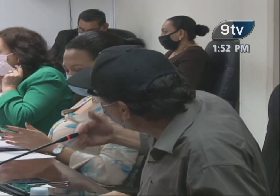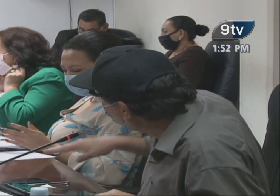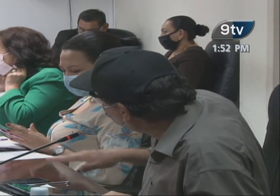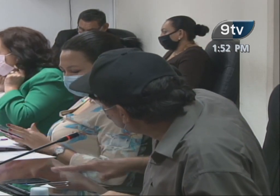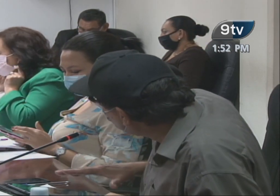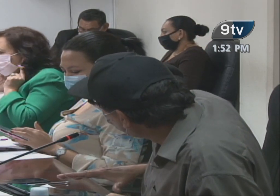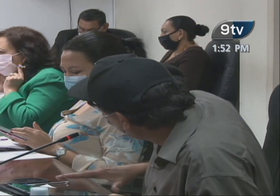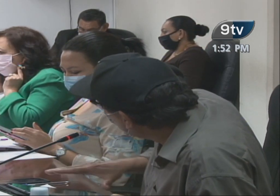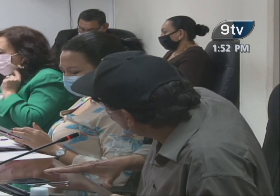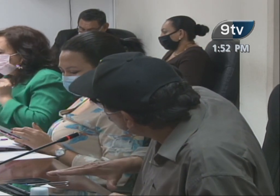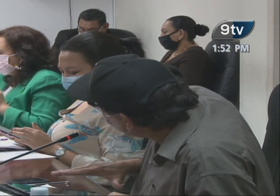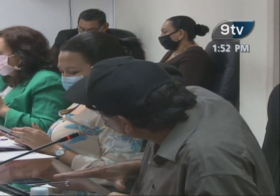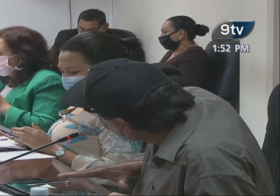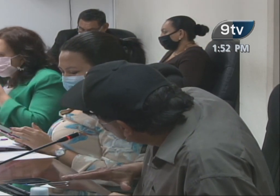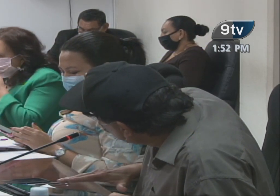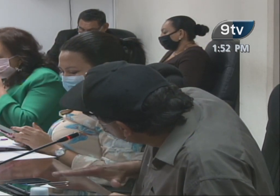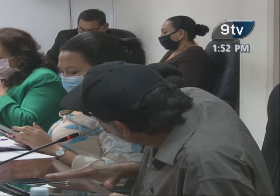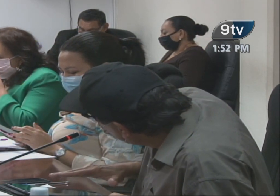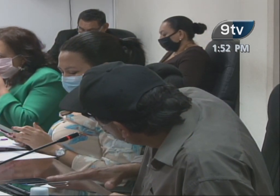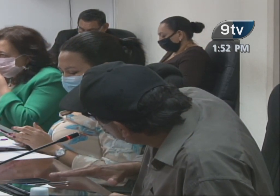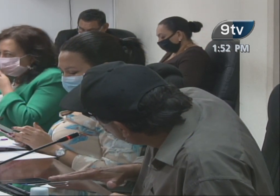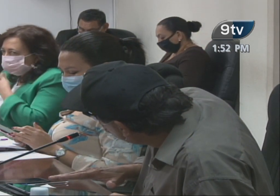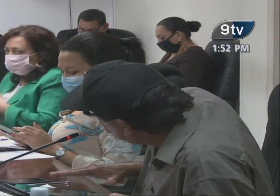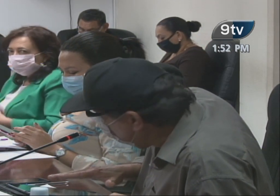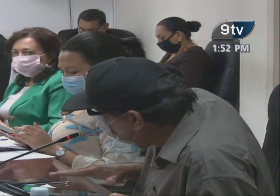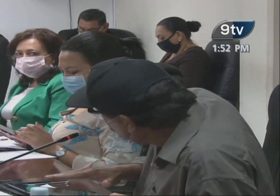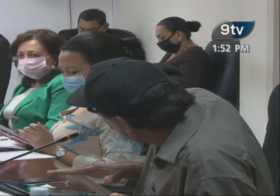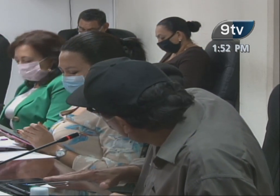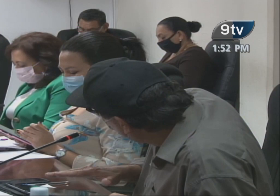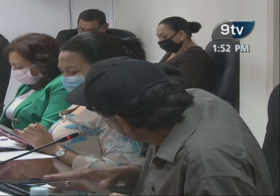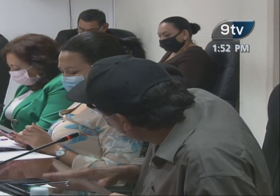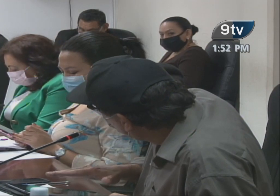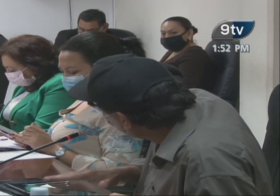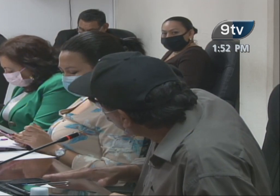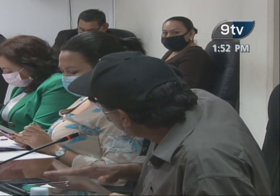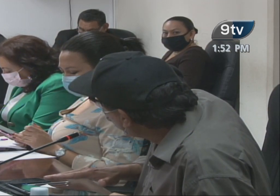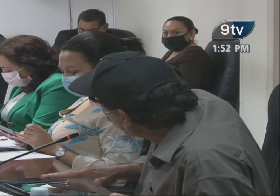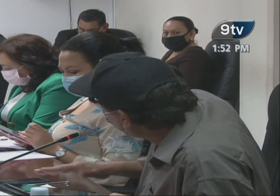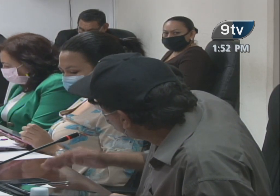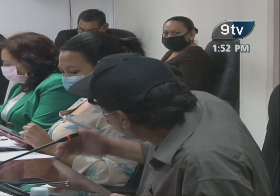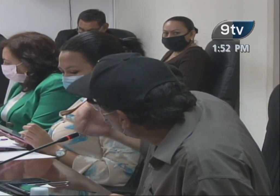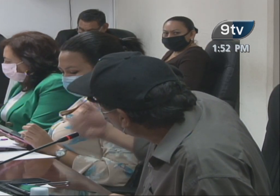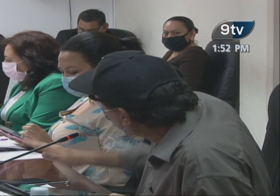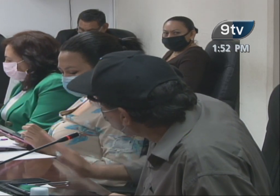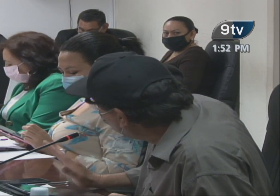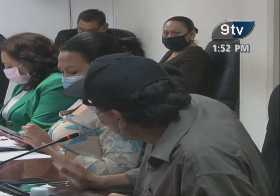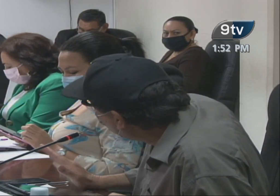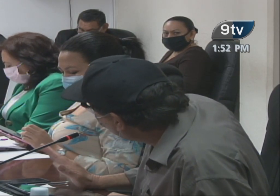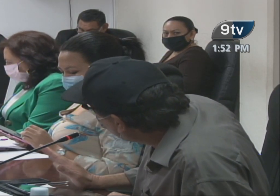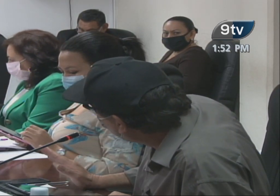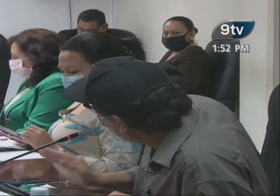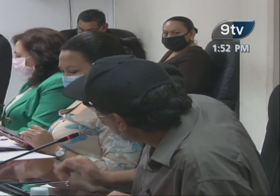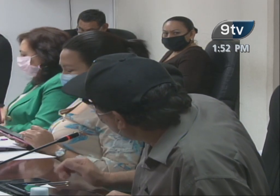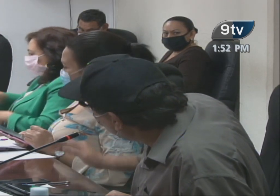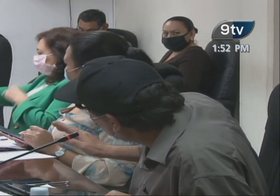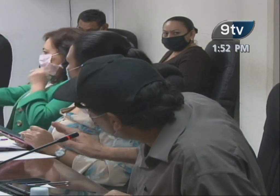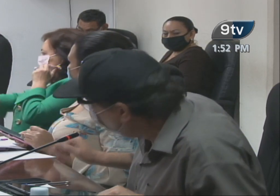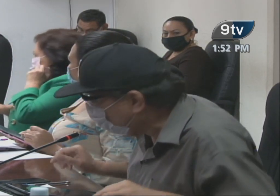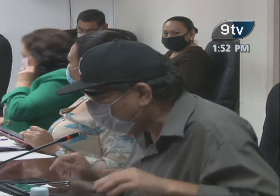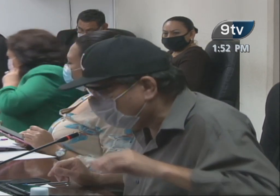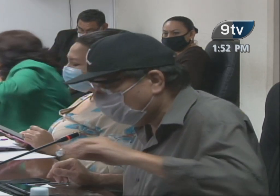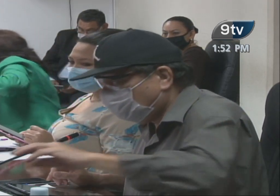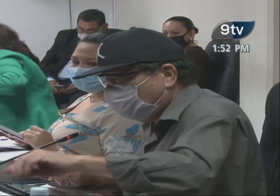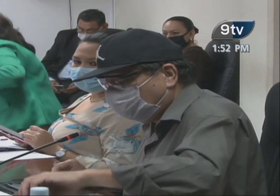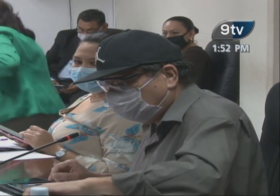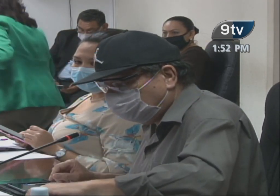estoy extrayendo de la información que me llegó por correo electrónico cuando me llega la agenda. Gracias,